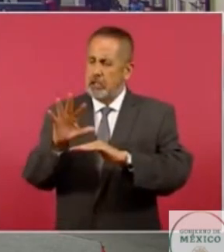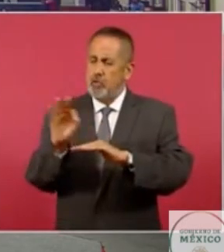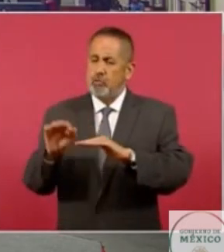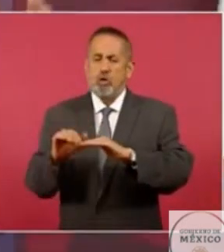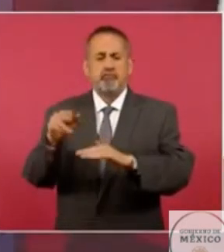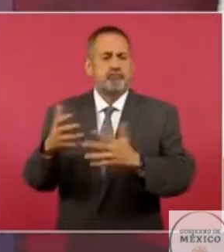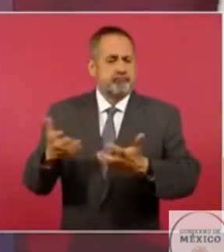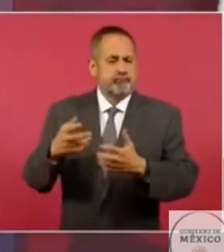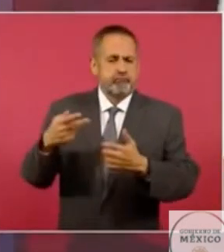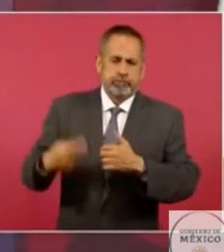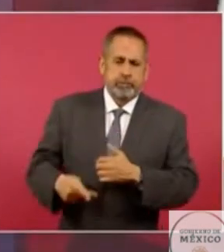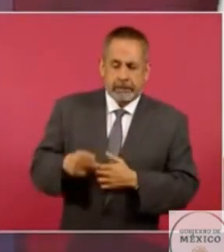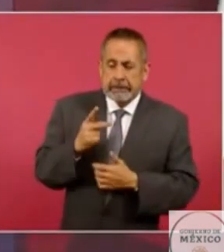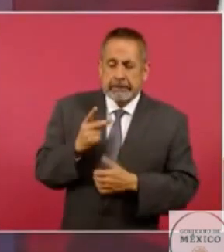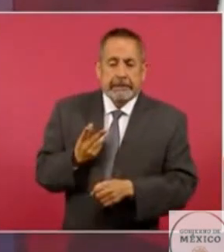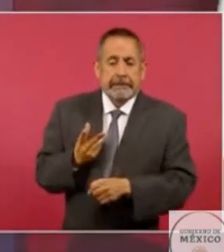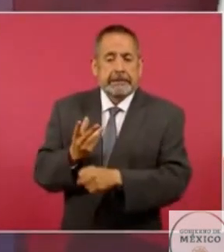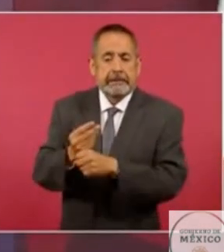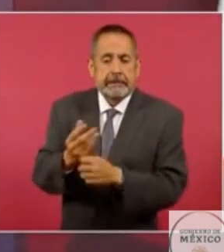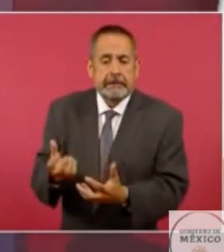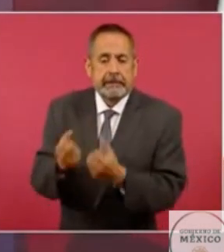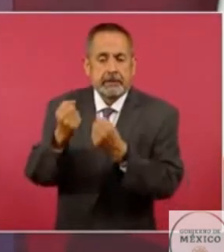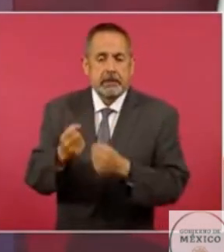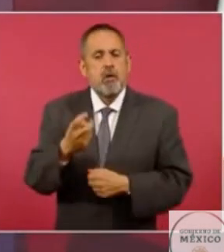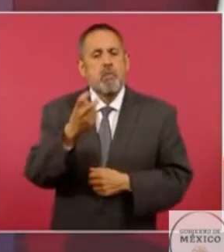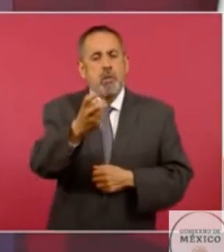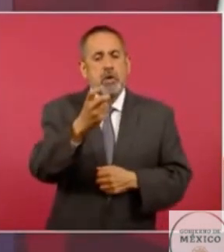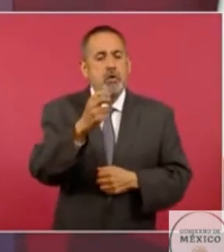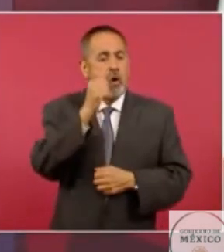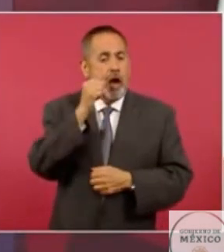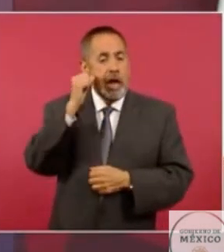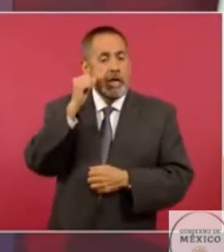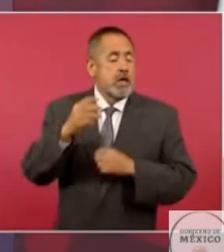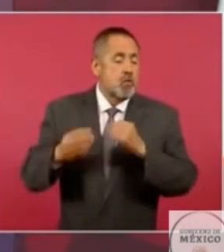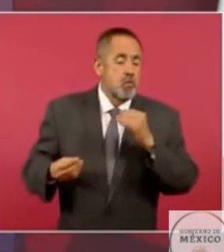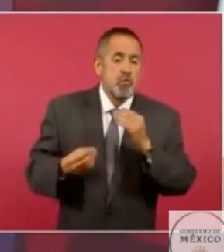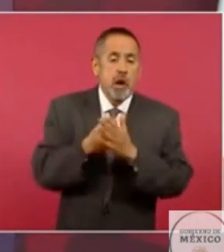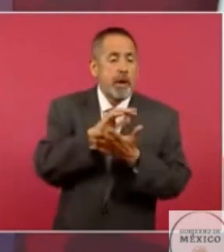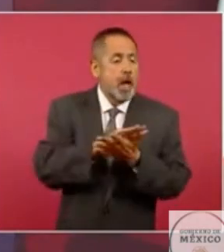un rescate, por eso hablé ayer de una nueva nacionalización.